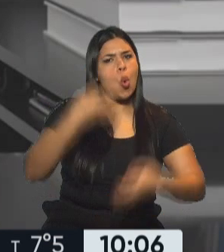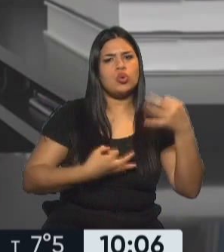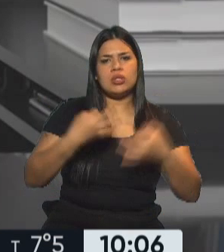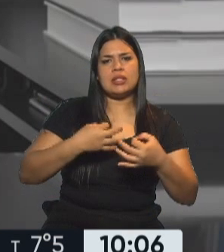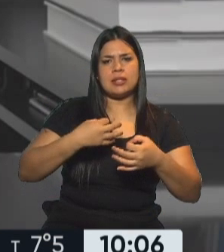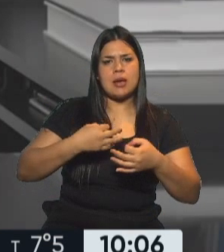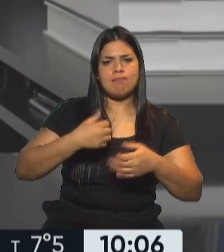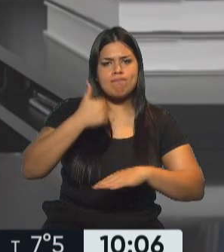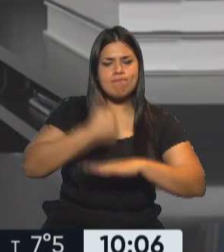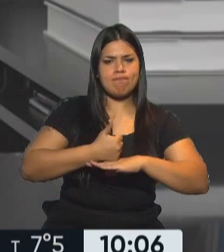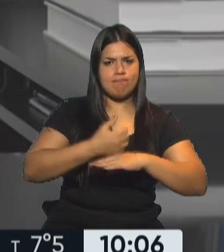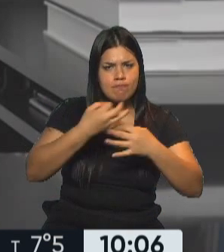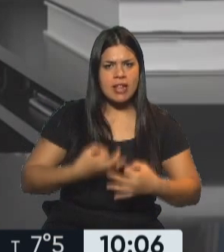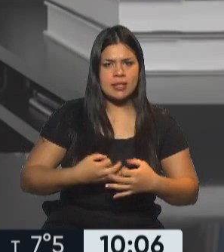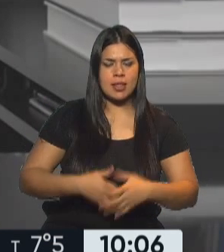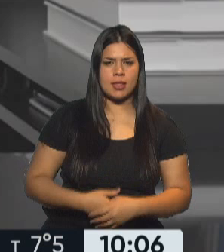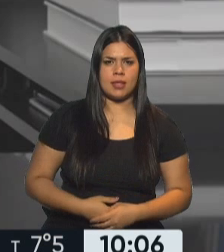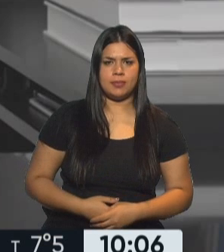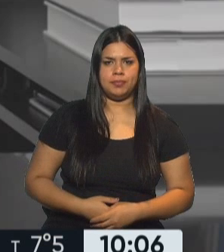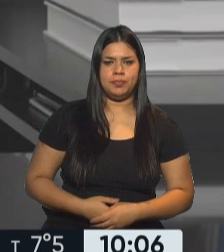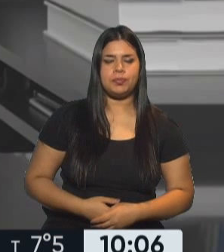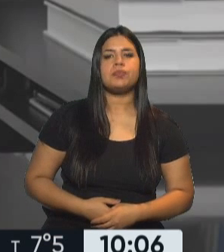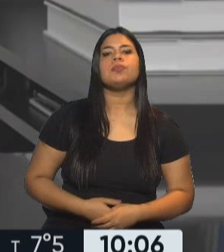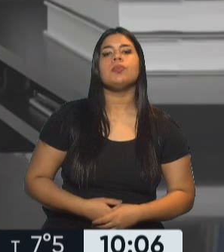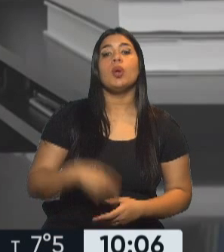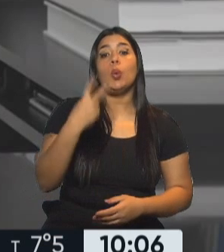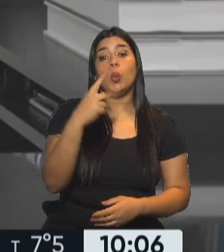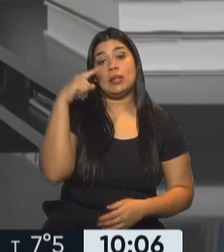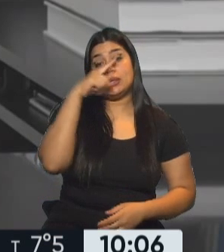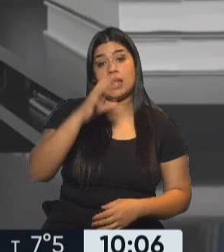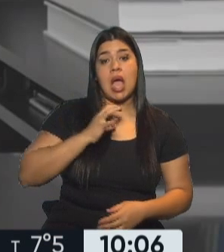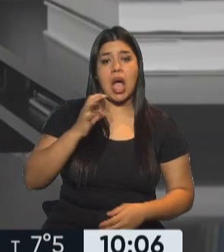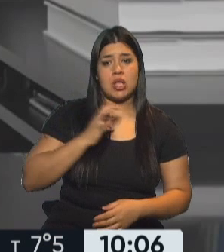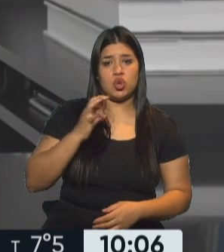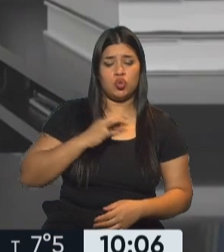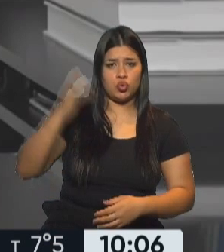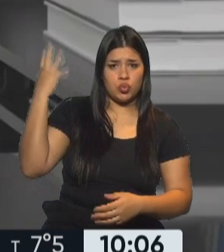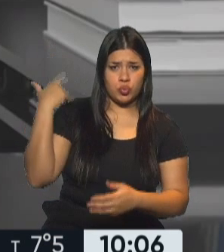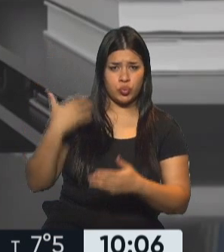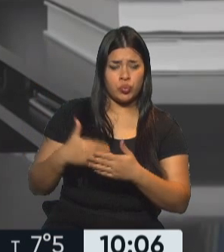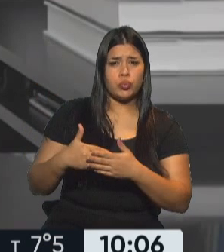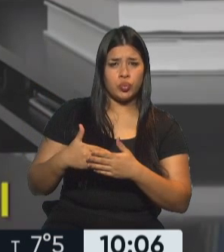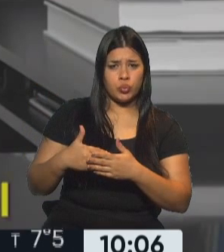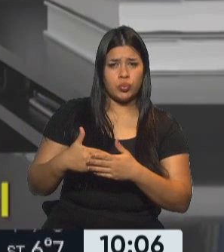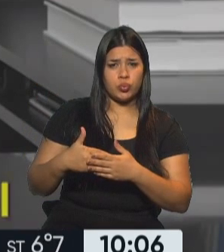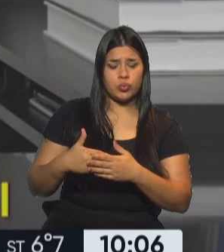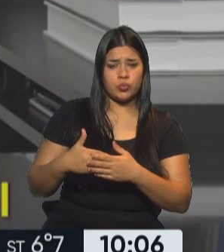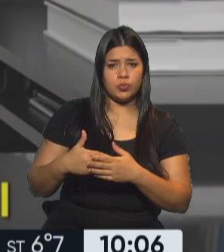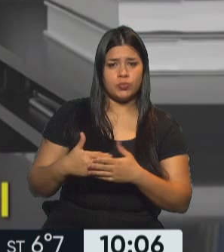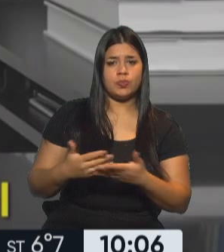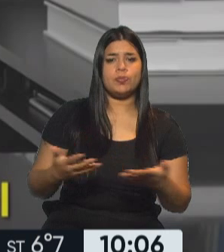presente. A 27 años del segundo ataque terrorista perpetrado en la Argentina,